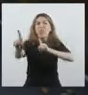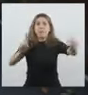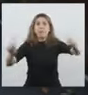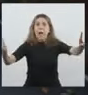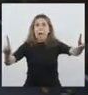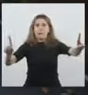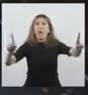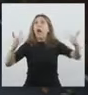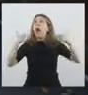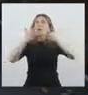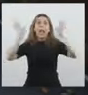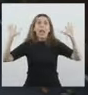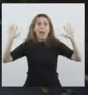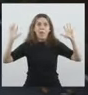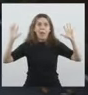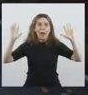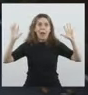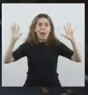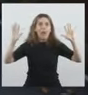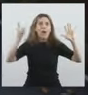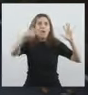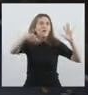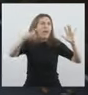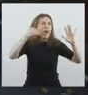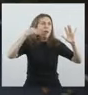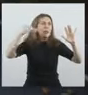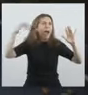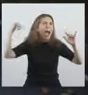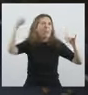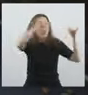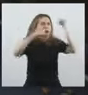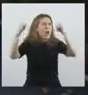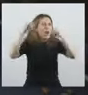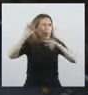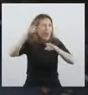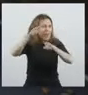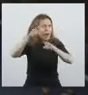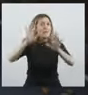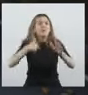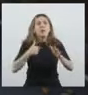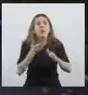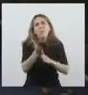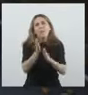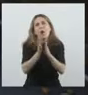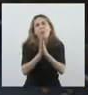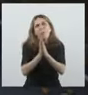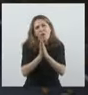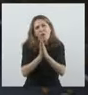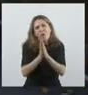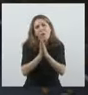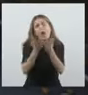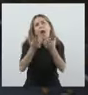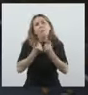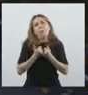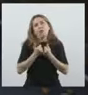al aire libre, deben escuchar pasar aviones. Les ruego que me acompañen en este nuevo